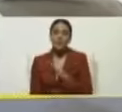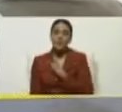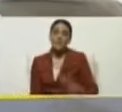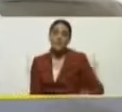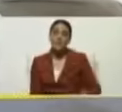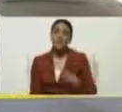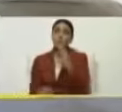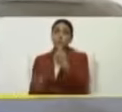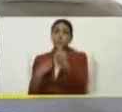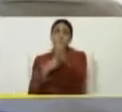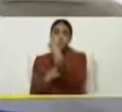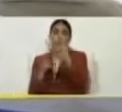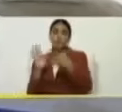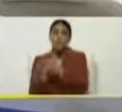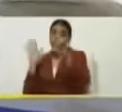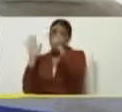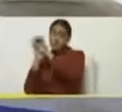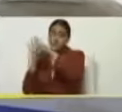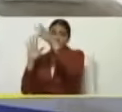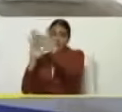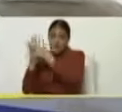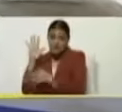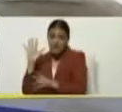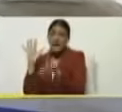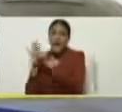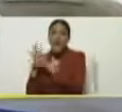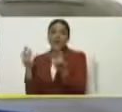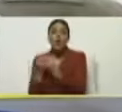sale una gaceta con un precio,